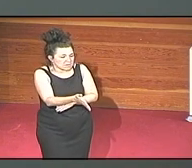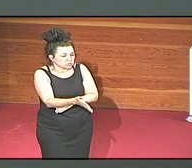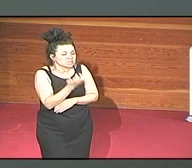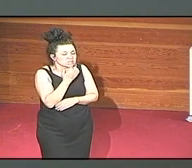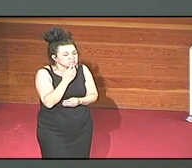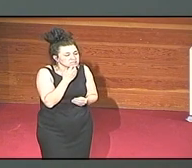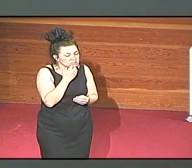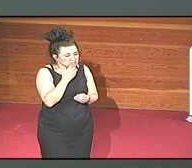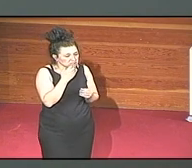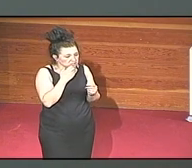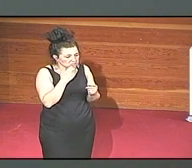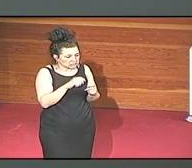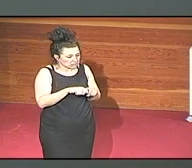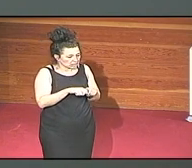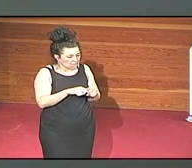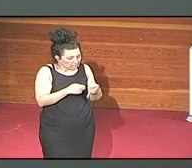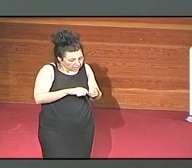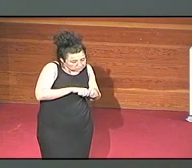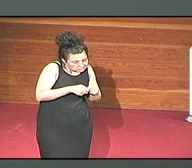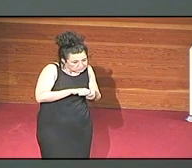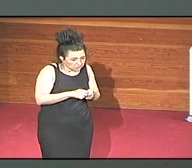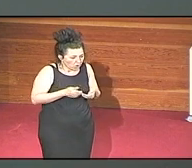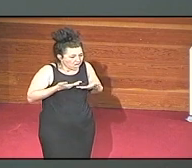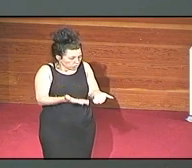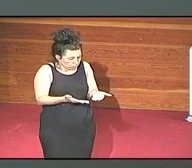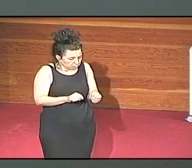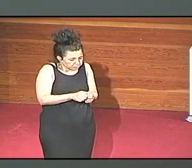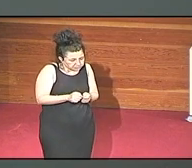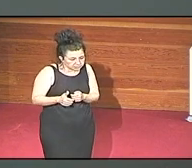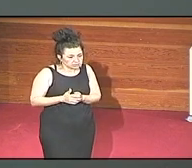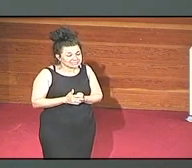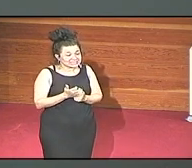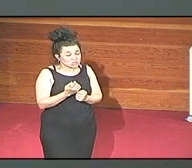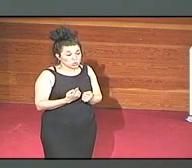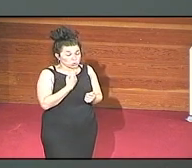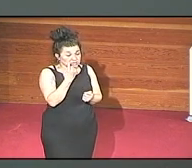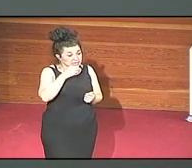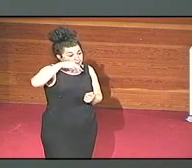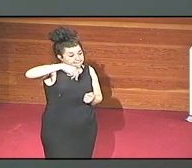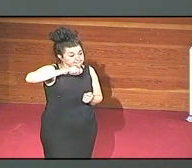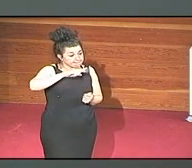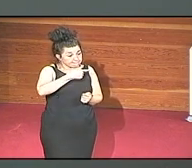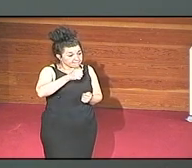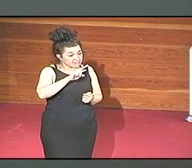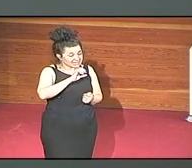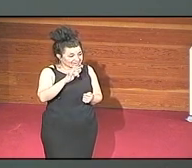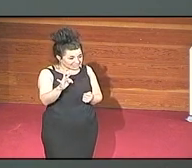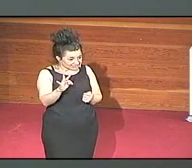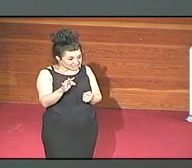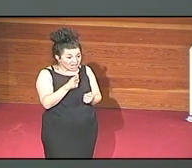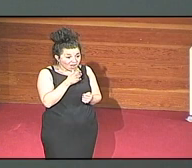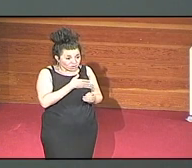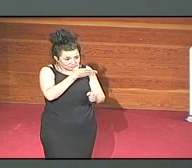peleaban cacahuetes les estamos con ellos yo un día que margaret iba a buscar agua y le iba con ella y